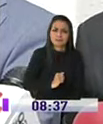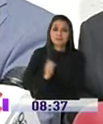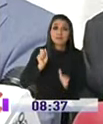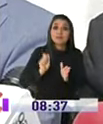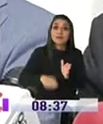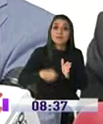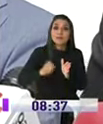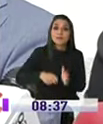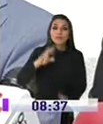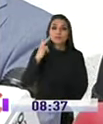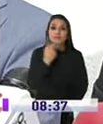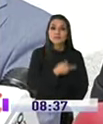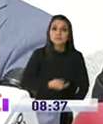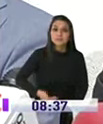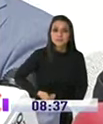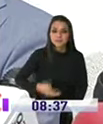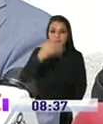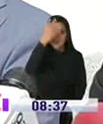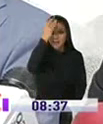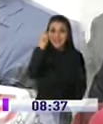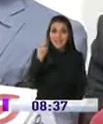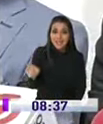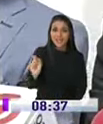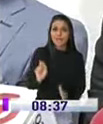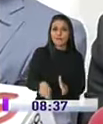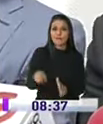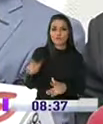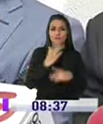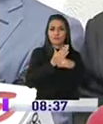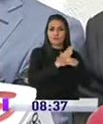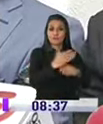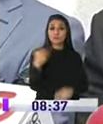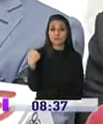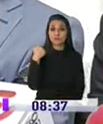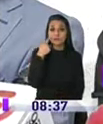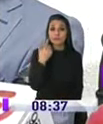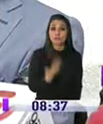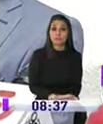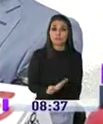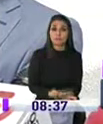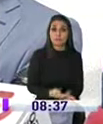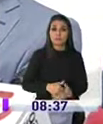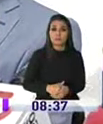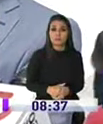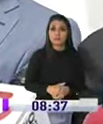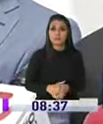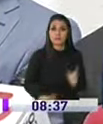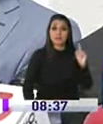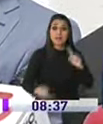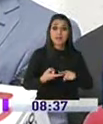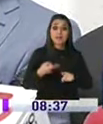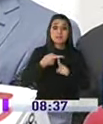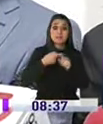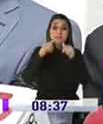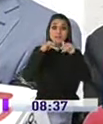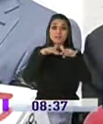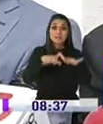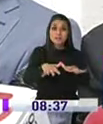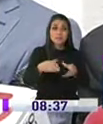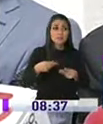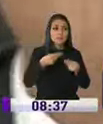abogado del vicepresidente de la República. Tenemos pruebas de que el señor hasta el mes de septiembre enviaba